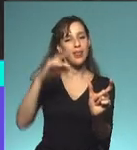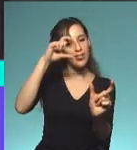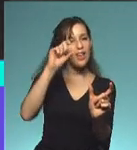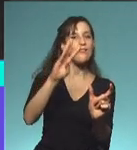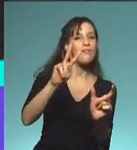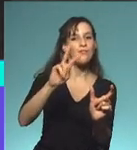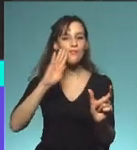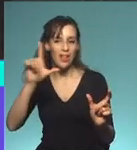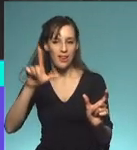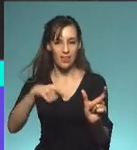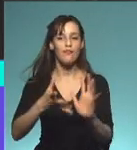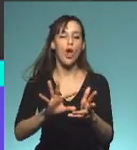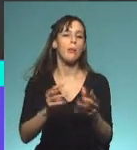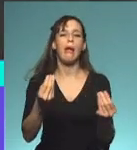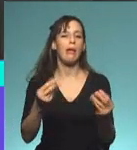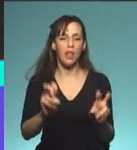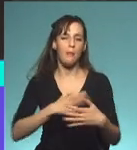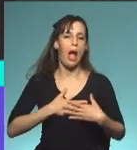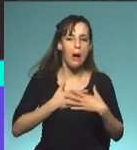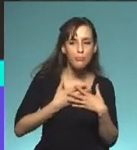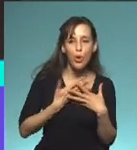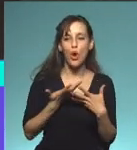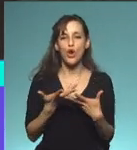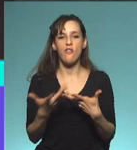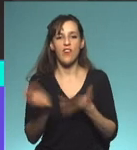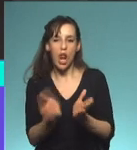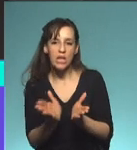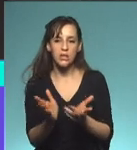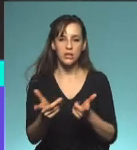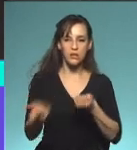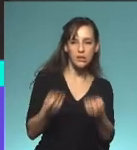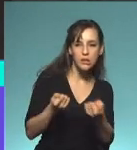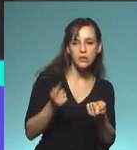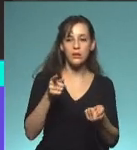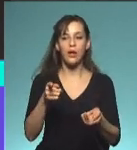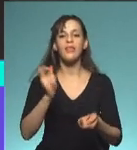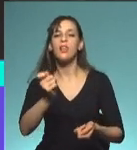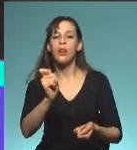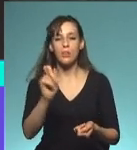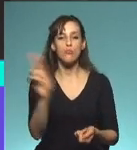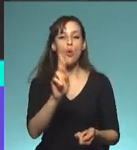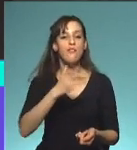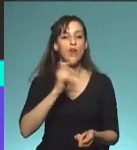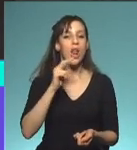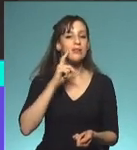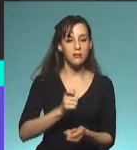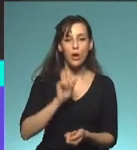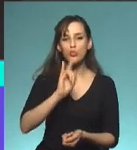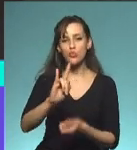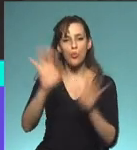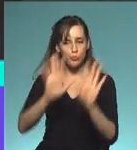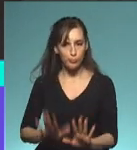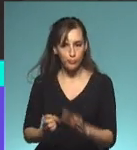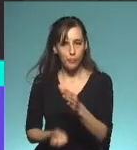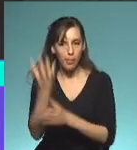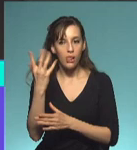o las malas maneras de entender el amor, la violencia, la manipulación. Es una obra de Florencia Naftulewicz, quien es actriz